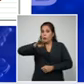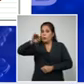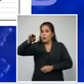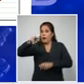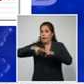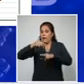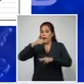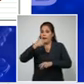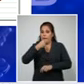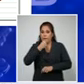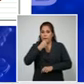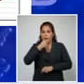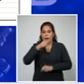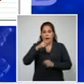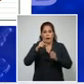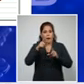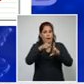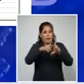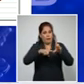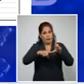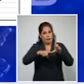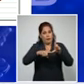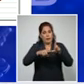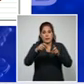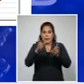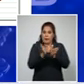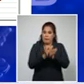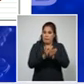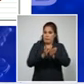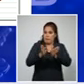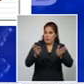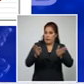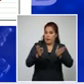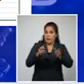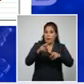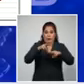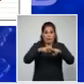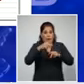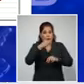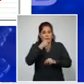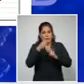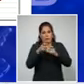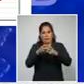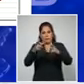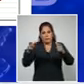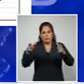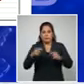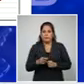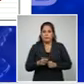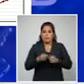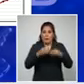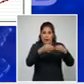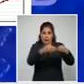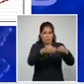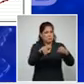San Miguel de Padrón y Centro Habana con las tasas de incidencia más elevadas. Granma igualmente